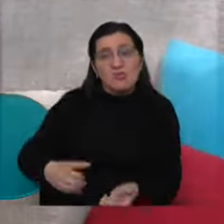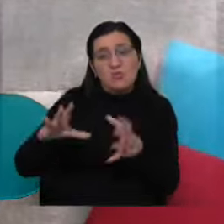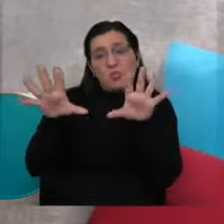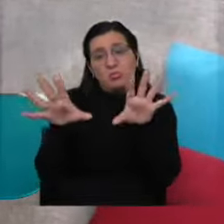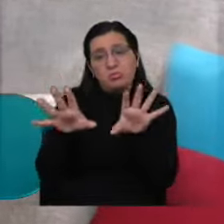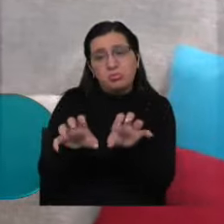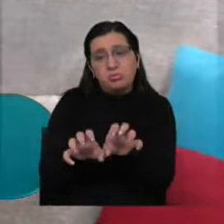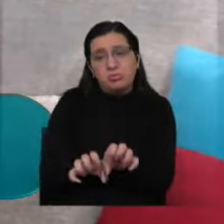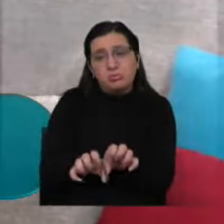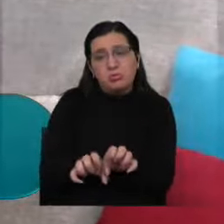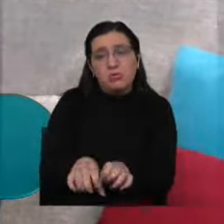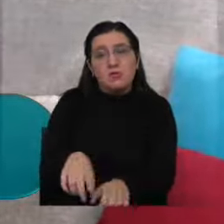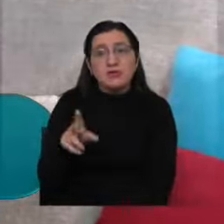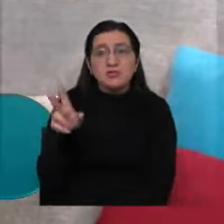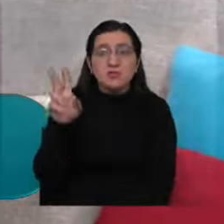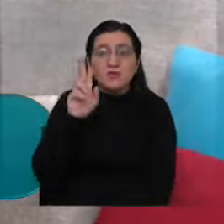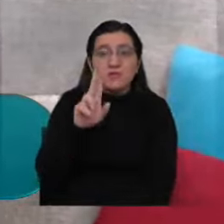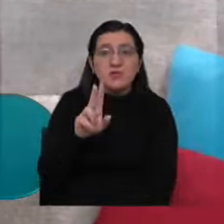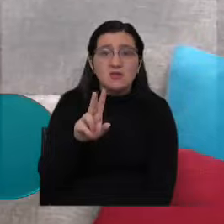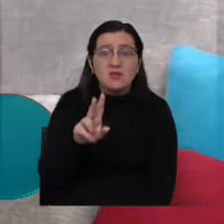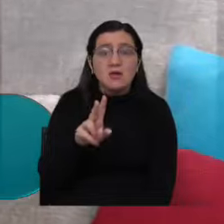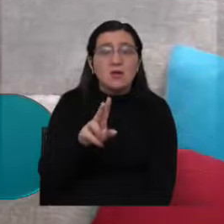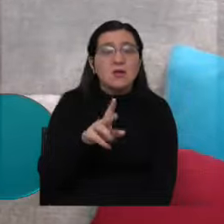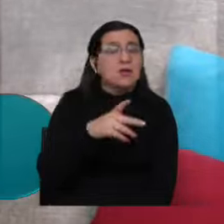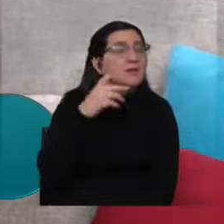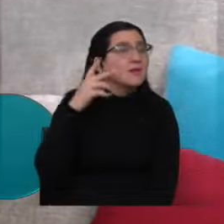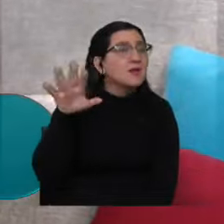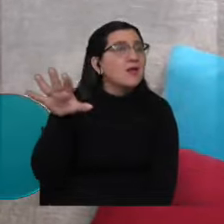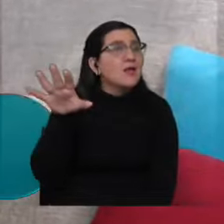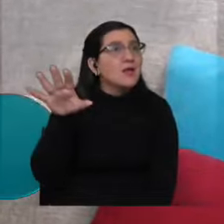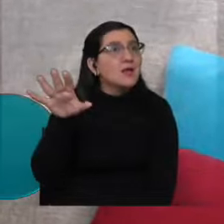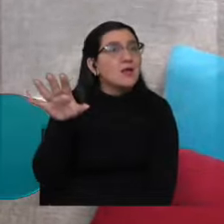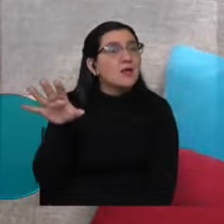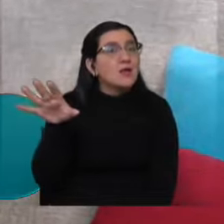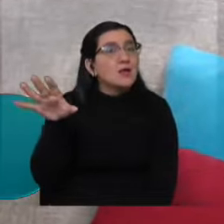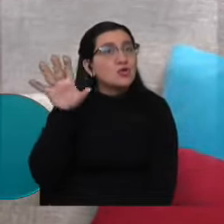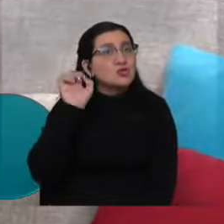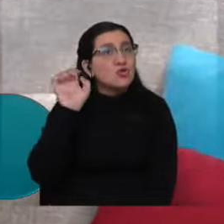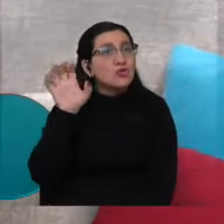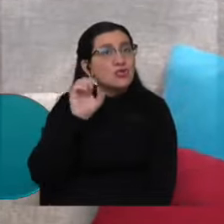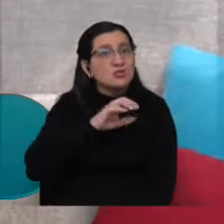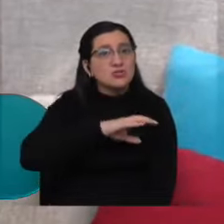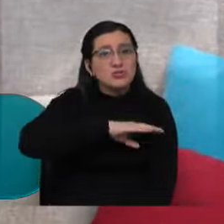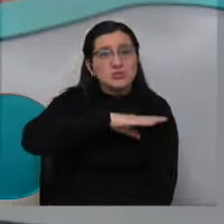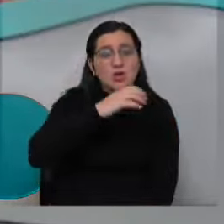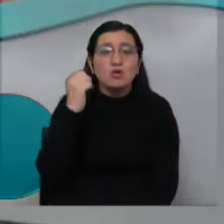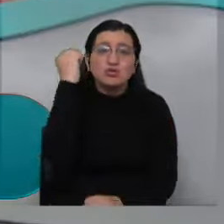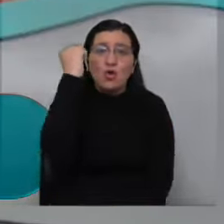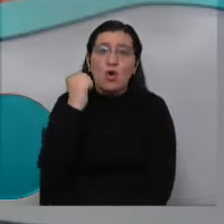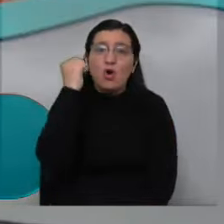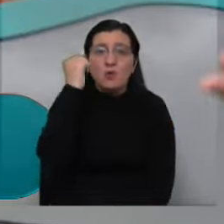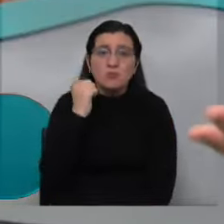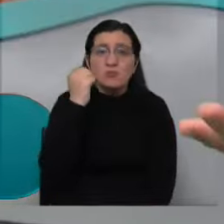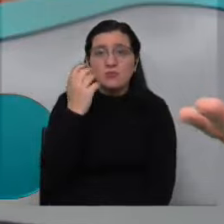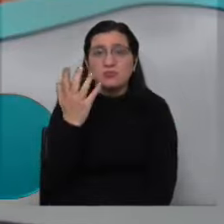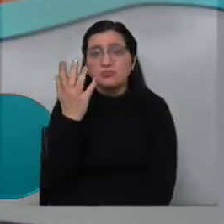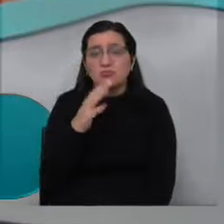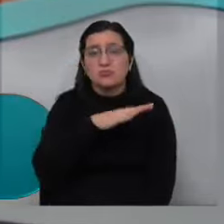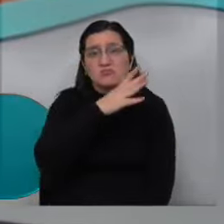veía la los sonidos de la línea del mar y los sonidos de la línea del mar eran los autos que pasaban por 8 de octubre bu